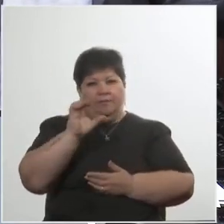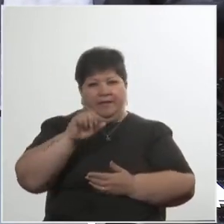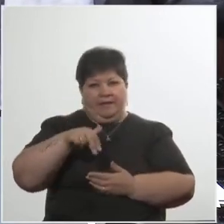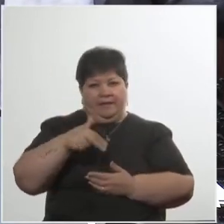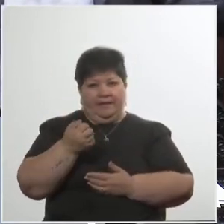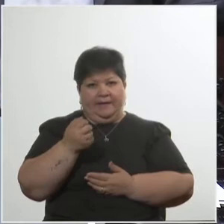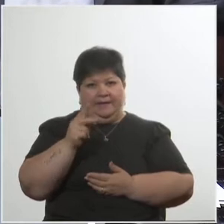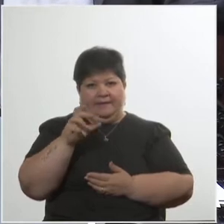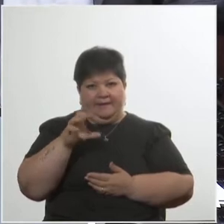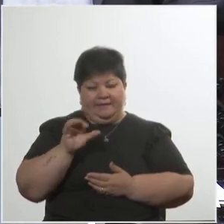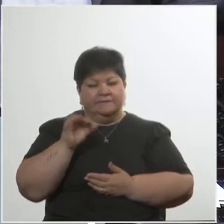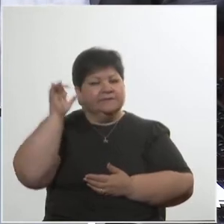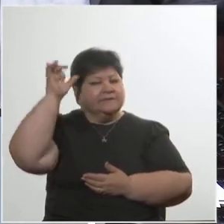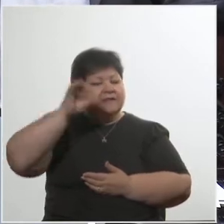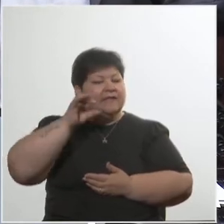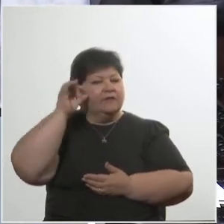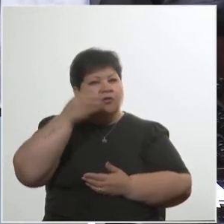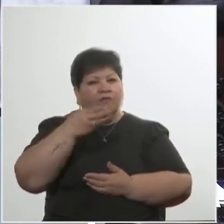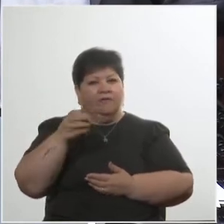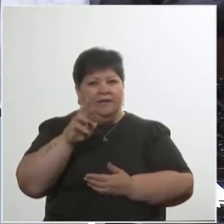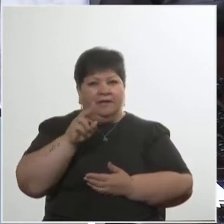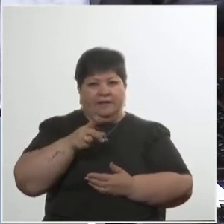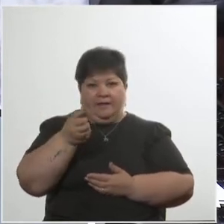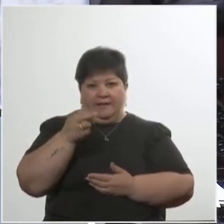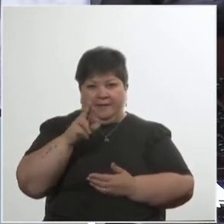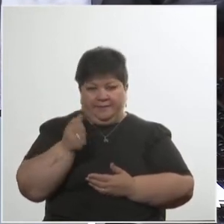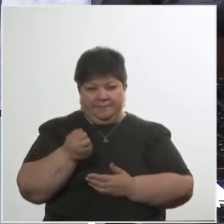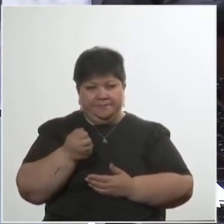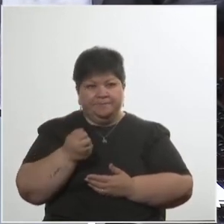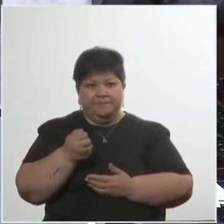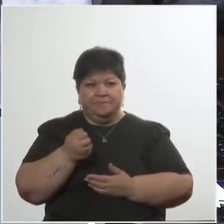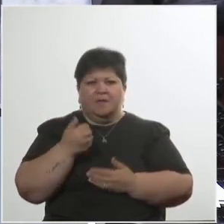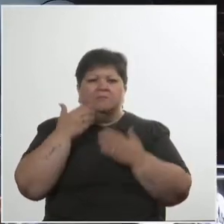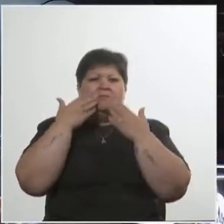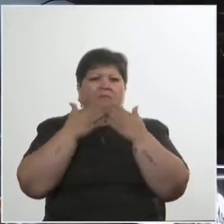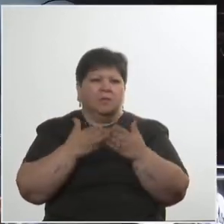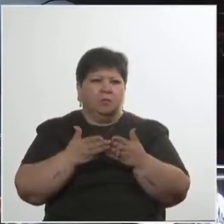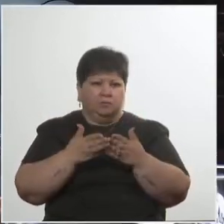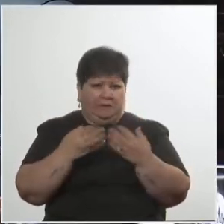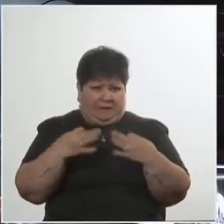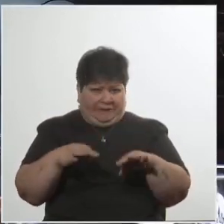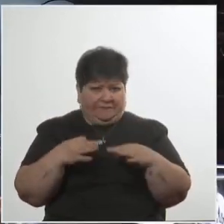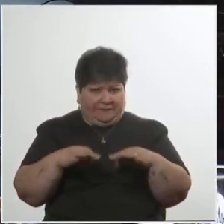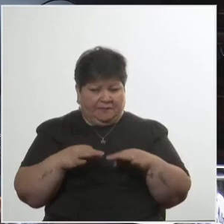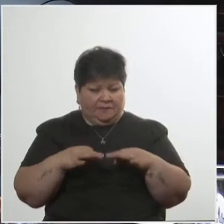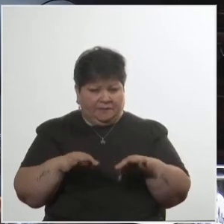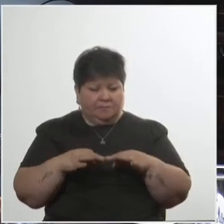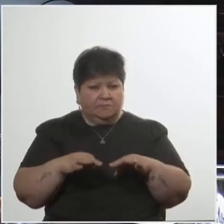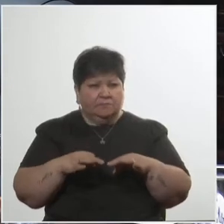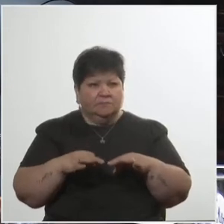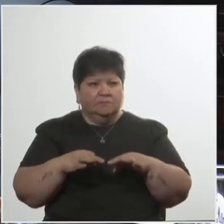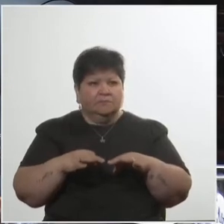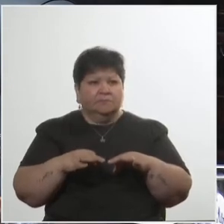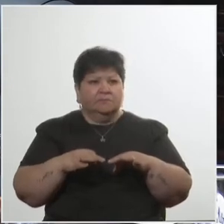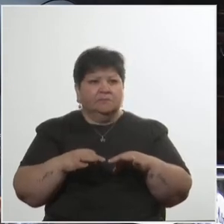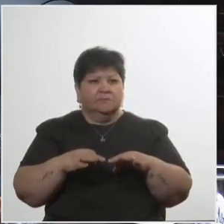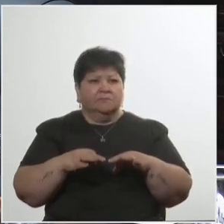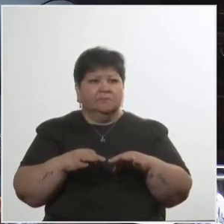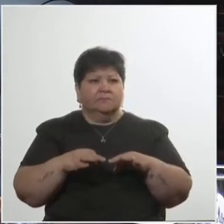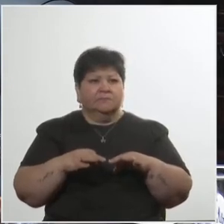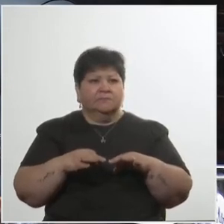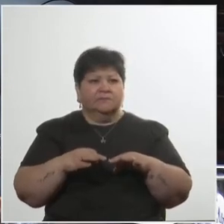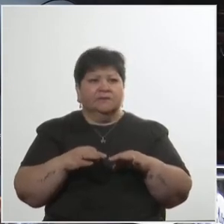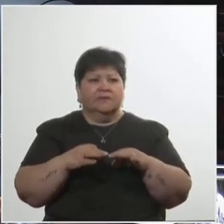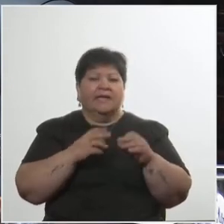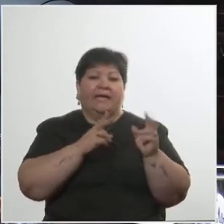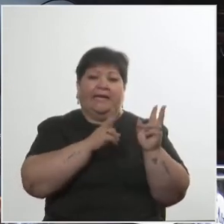senador Vergara a nivel de consulta básicamente vosotros no vemos mal hacerlo de esta manera obviamente en